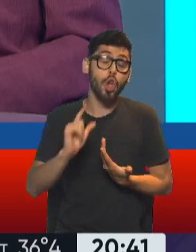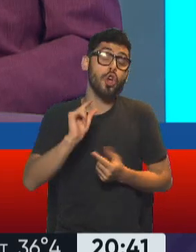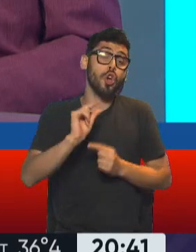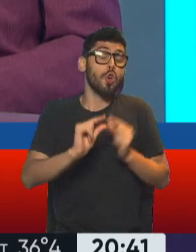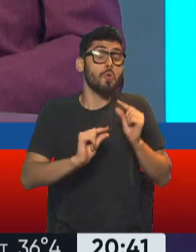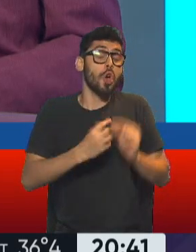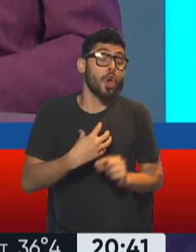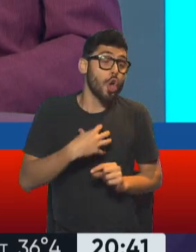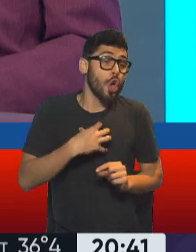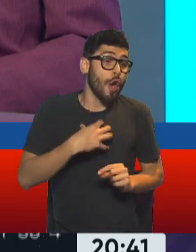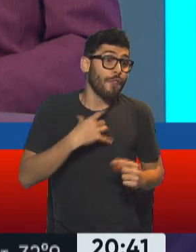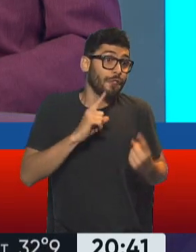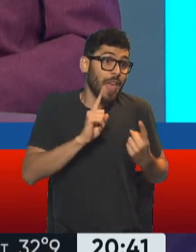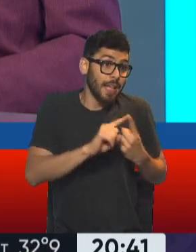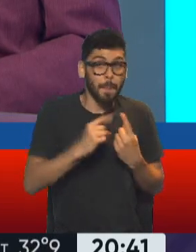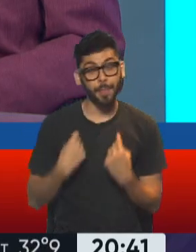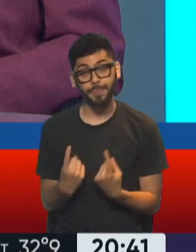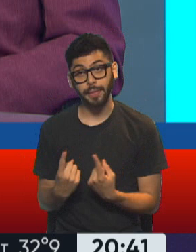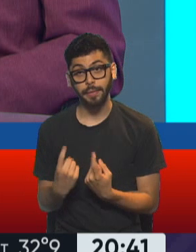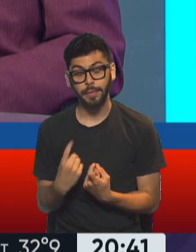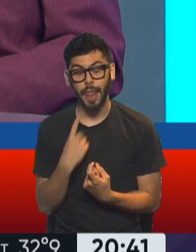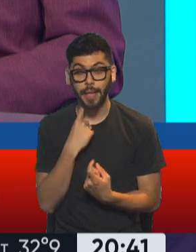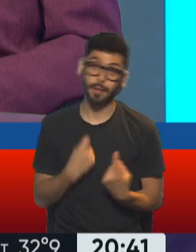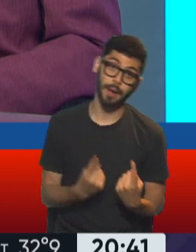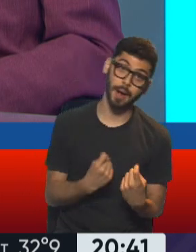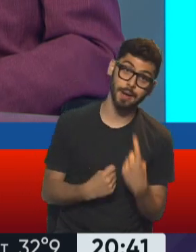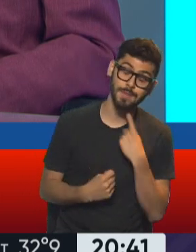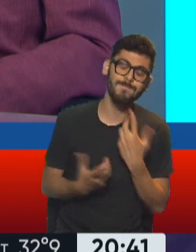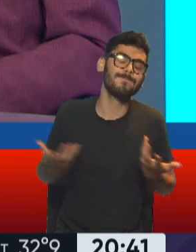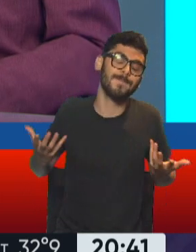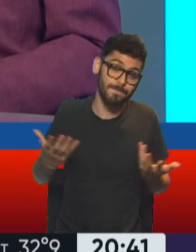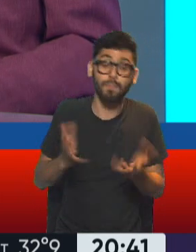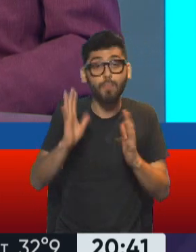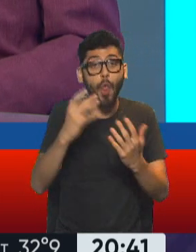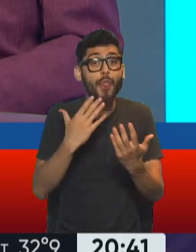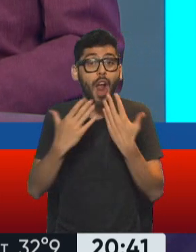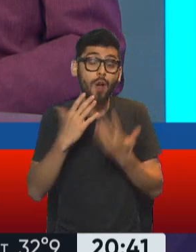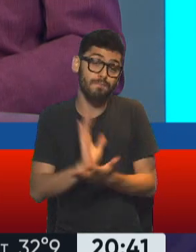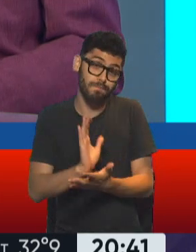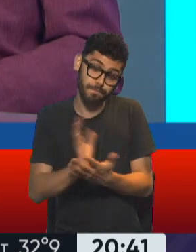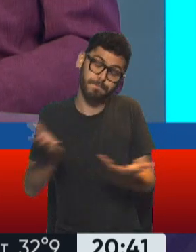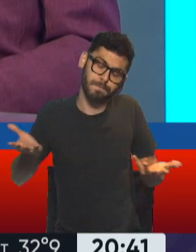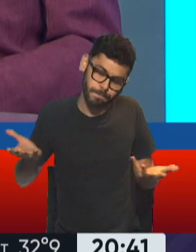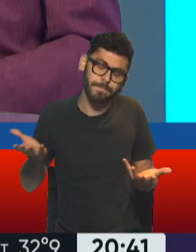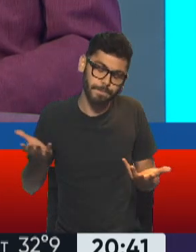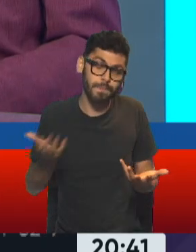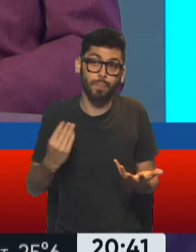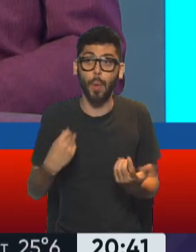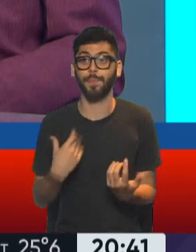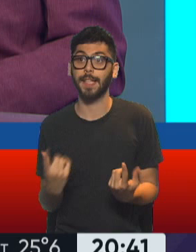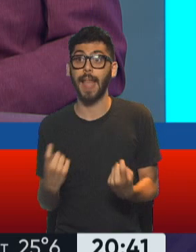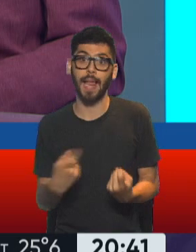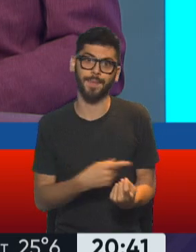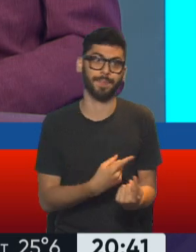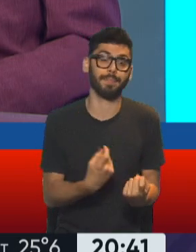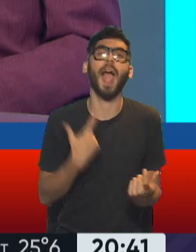mutua y necesidad porque el diálogo también claro es producto de la necesidad